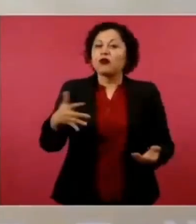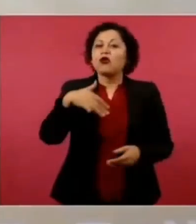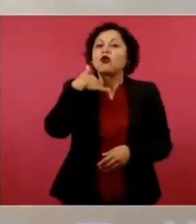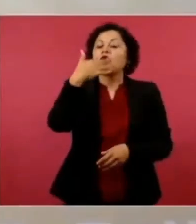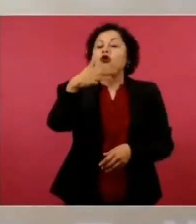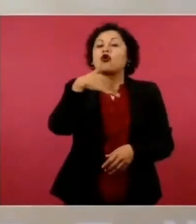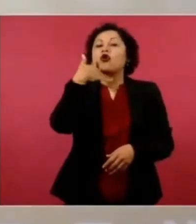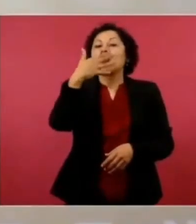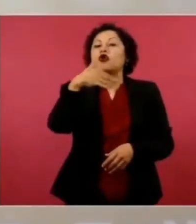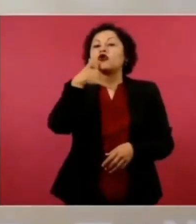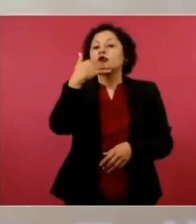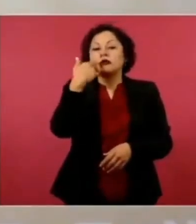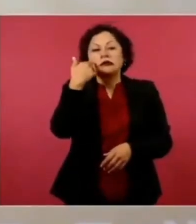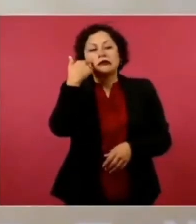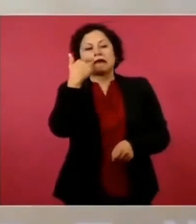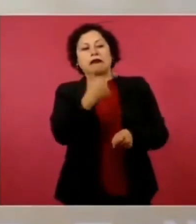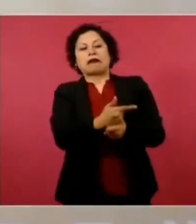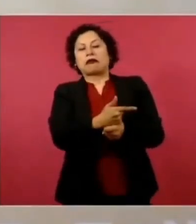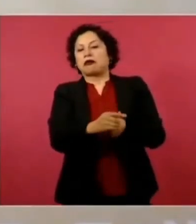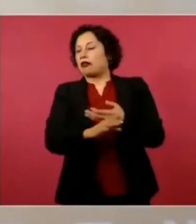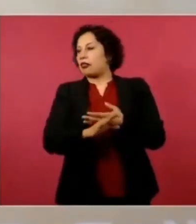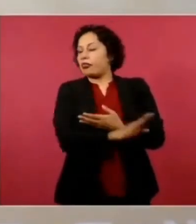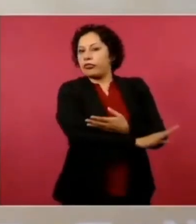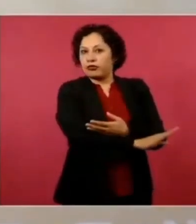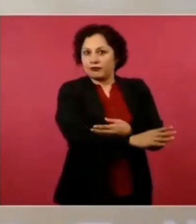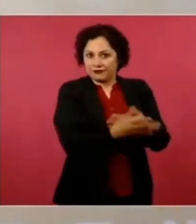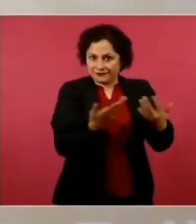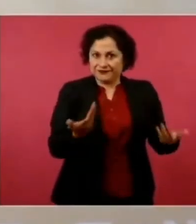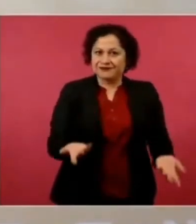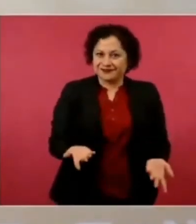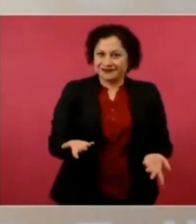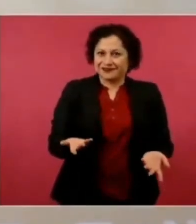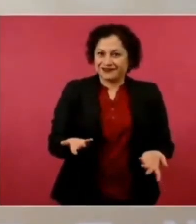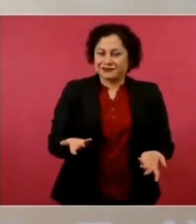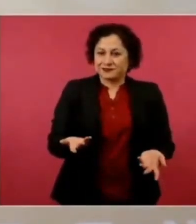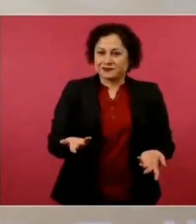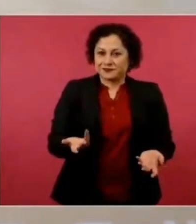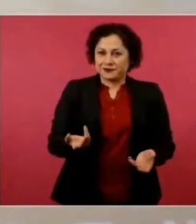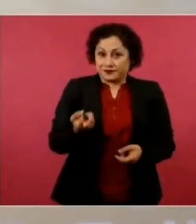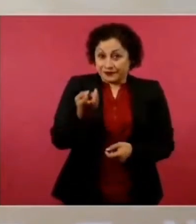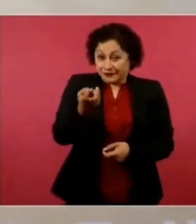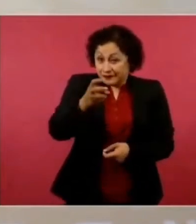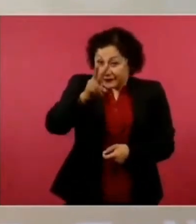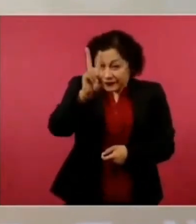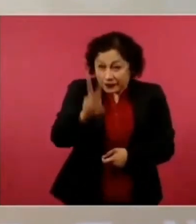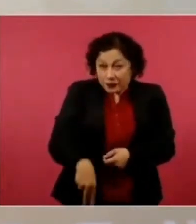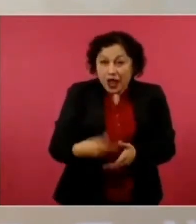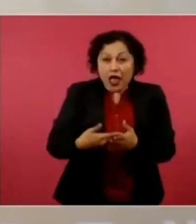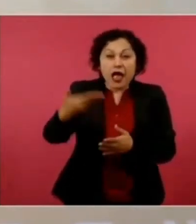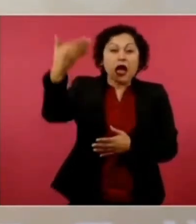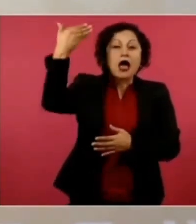Eso era lo que impedía que el país avanzara.